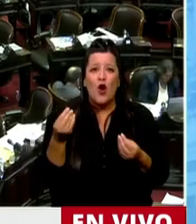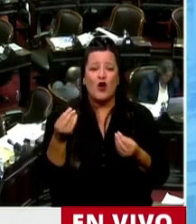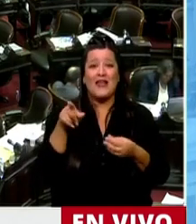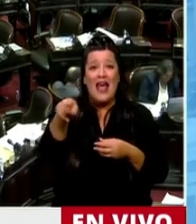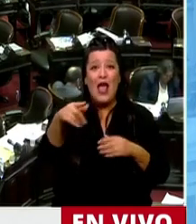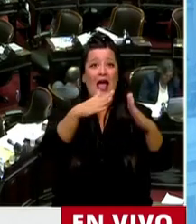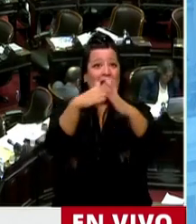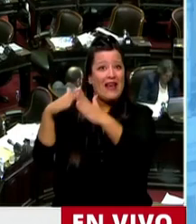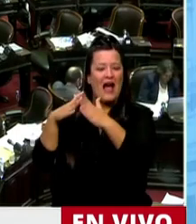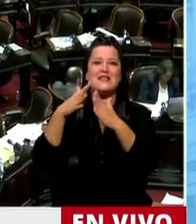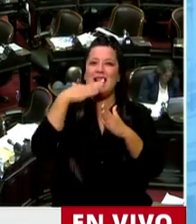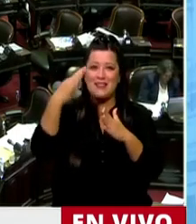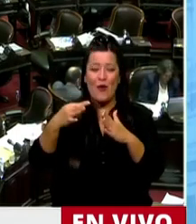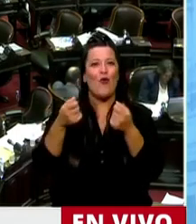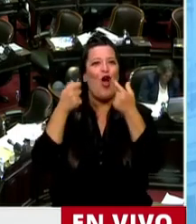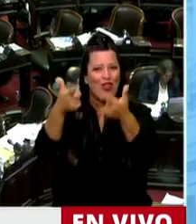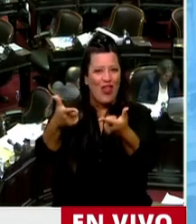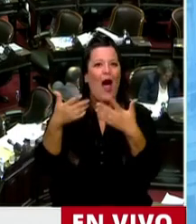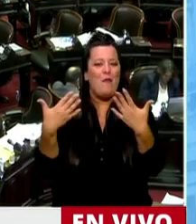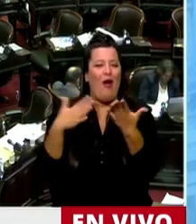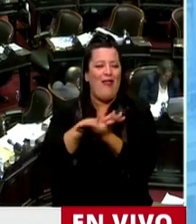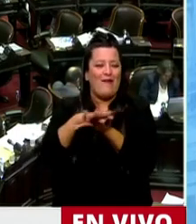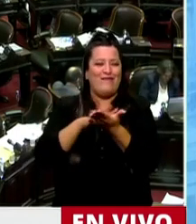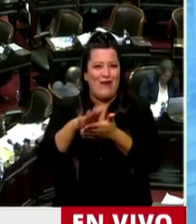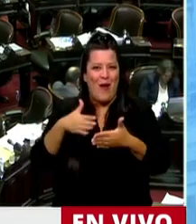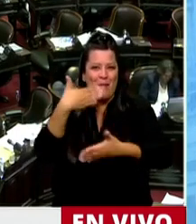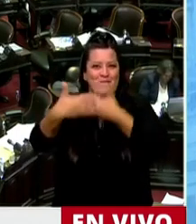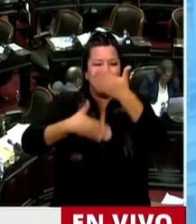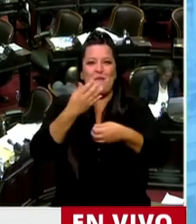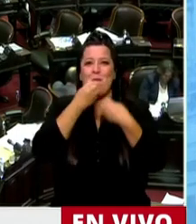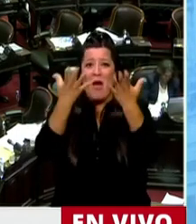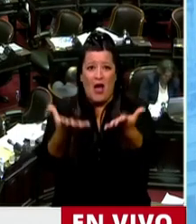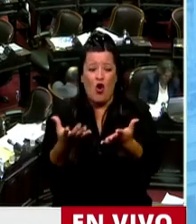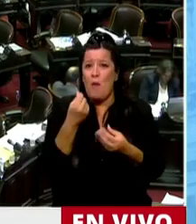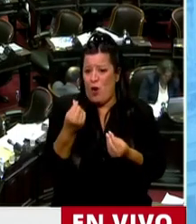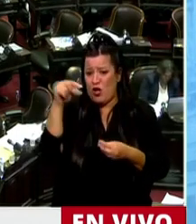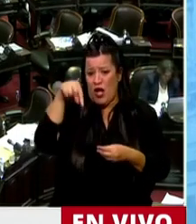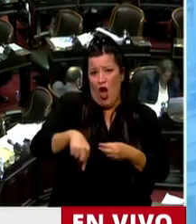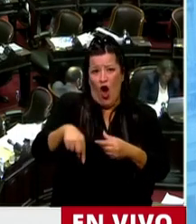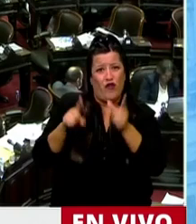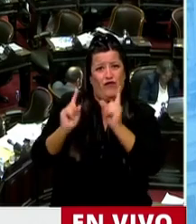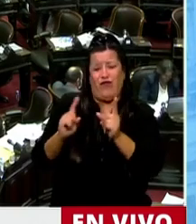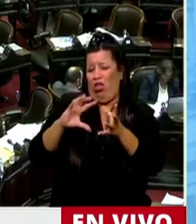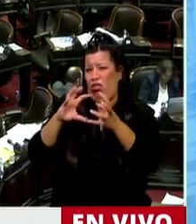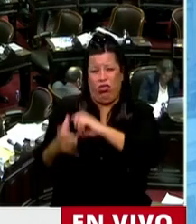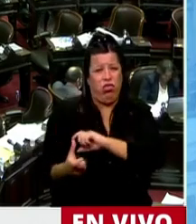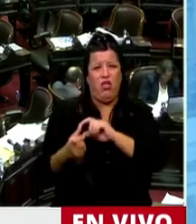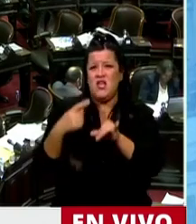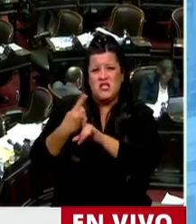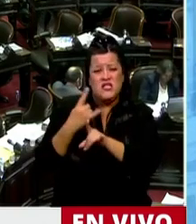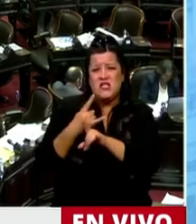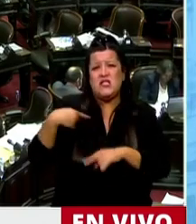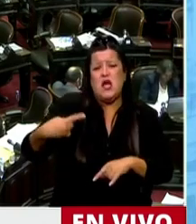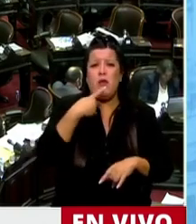duda hubiesen salido de la situación en la que hoy están y que permanentemente tratan de